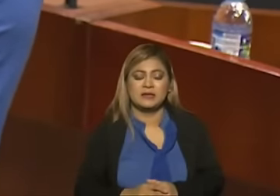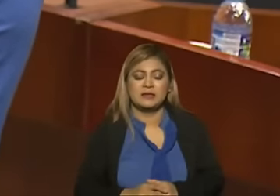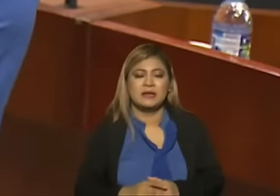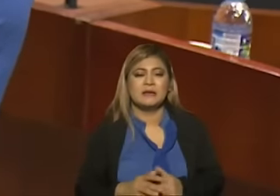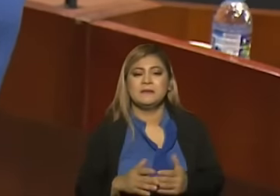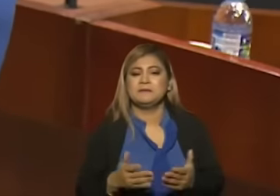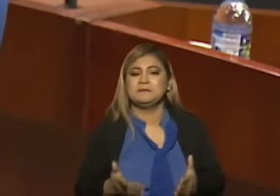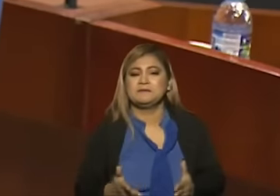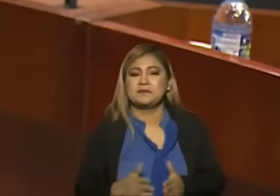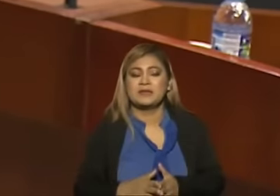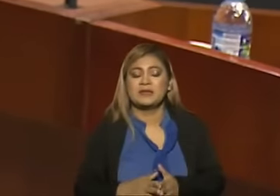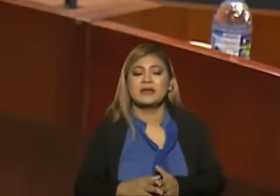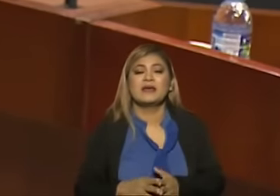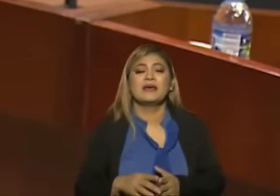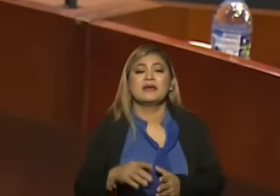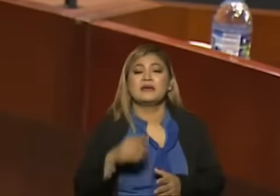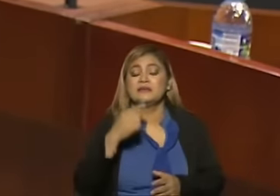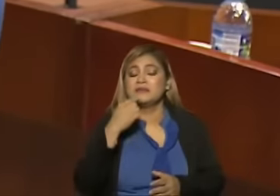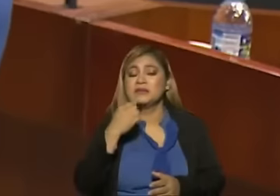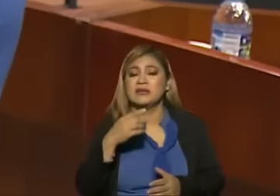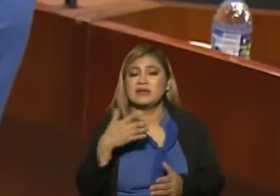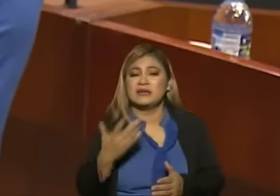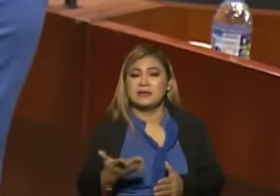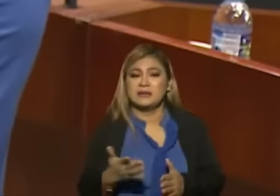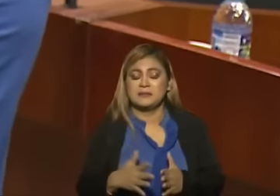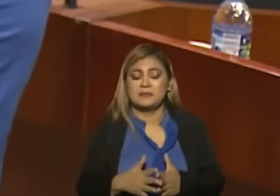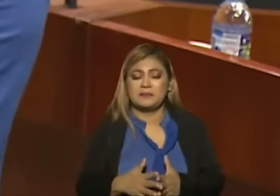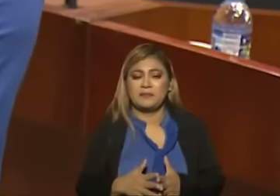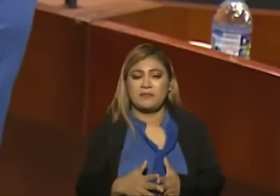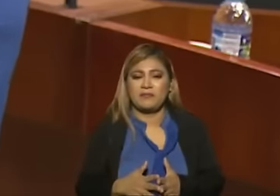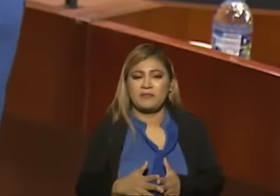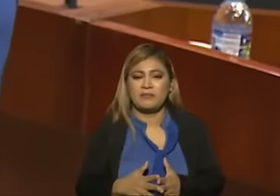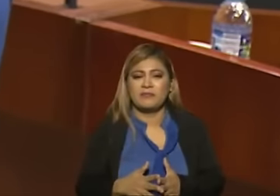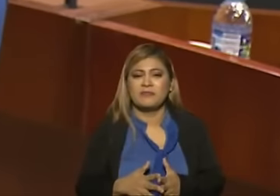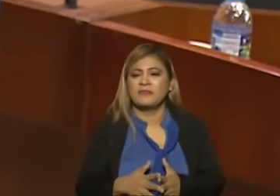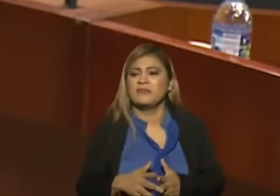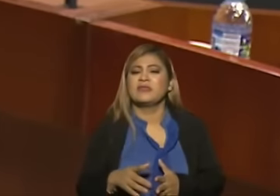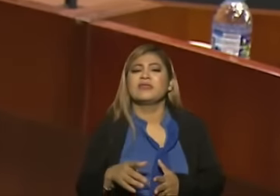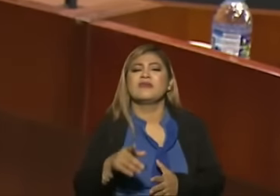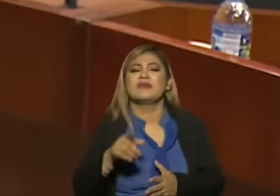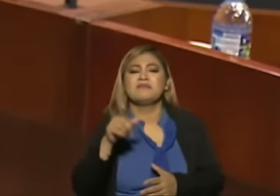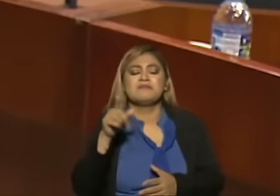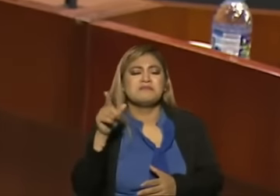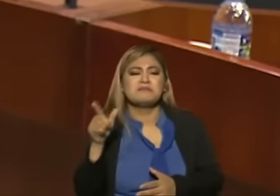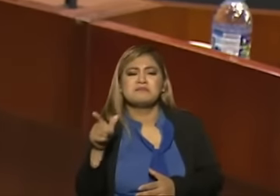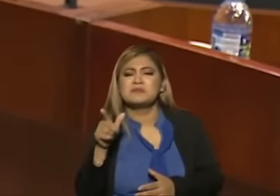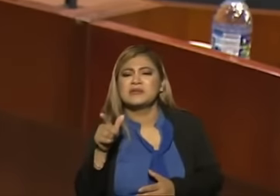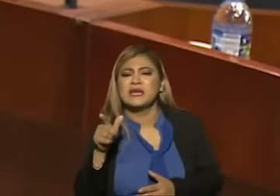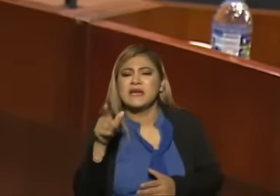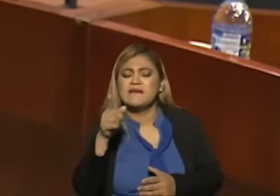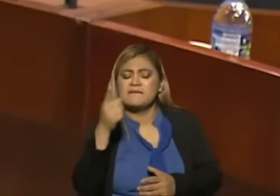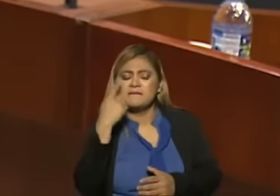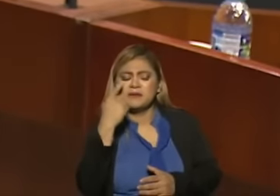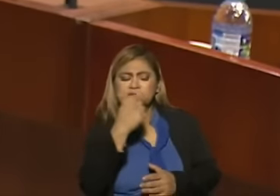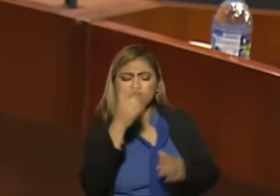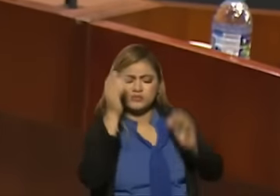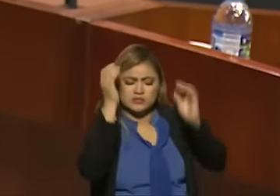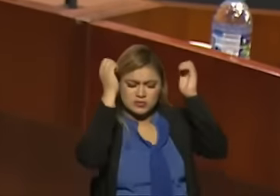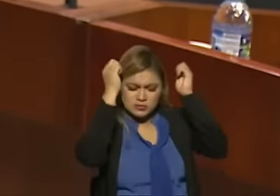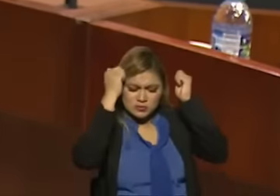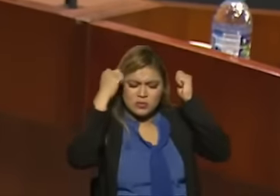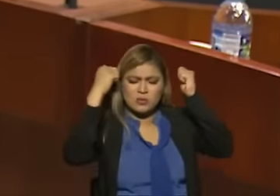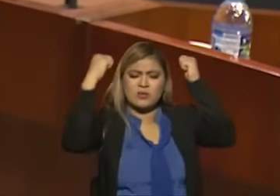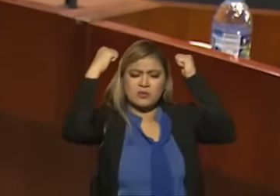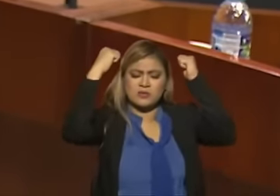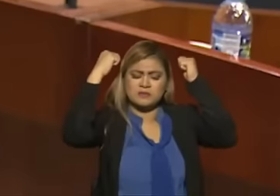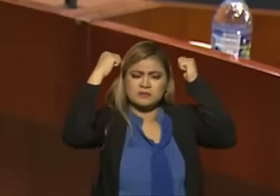anacrónicas, pero además impropias de quienes dicen llevar el legado del general Torrijos. Si con